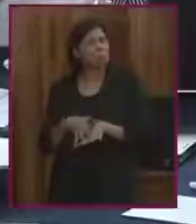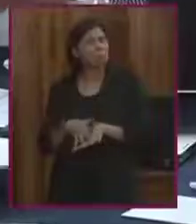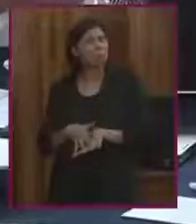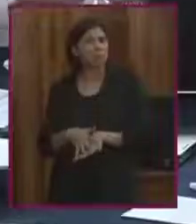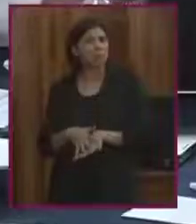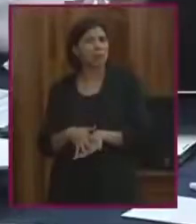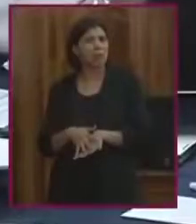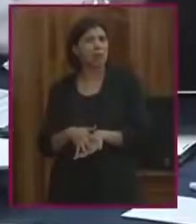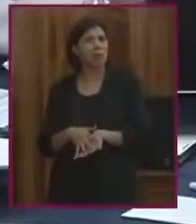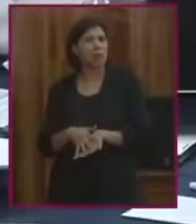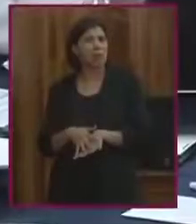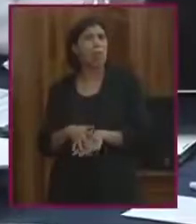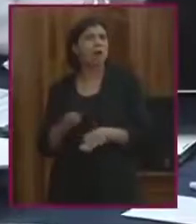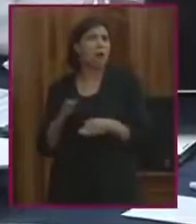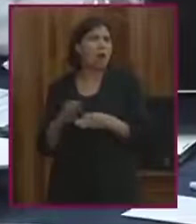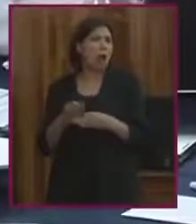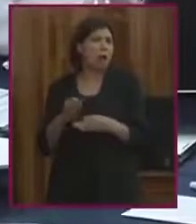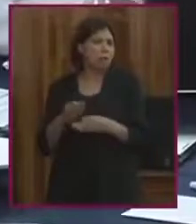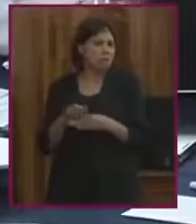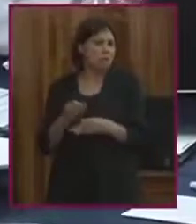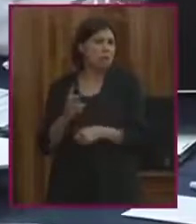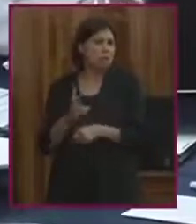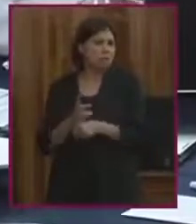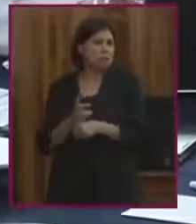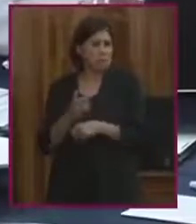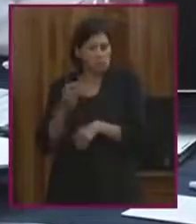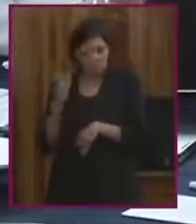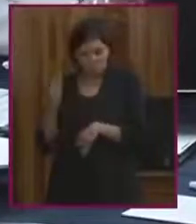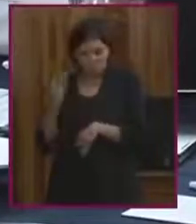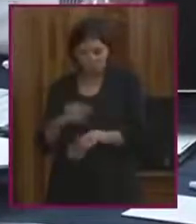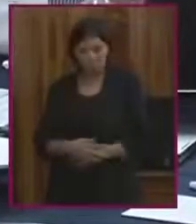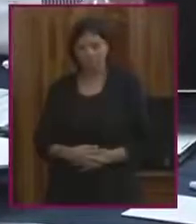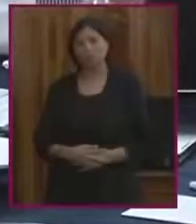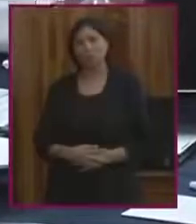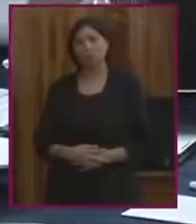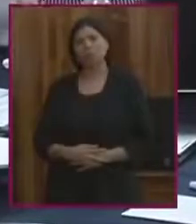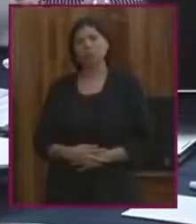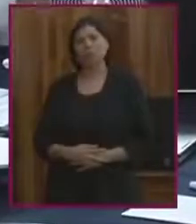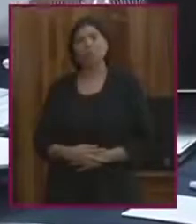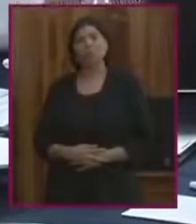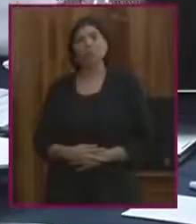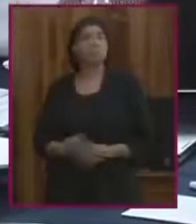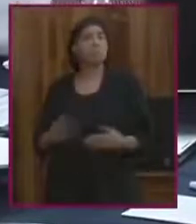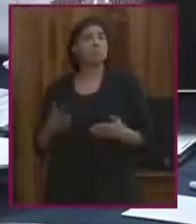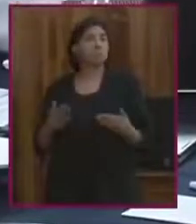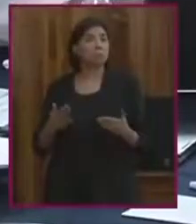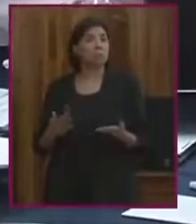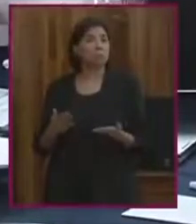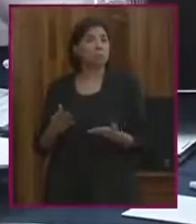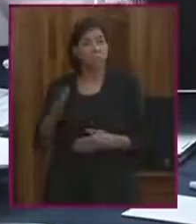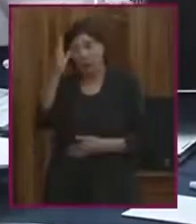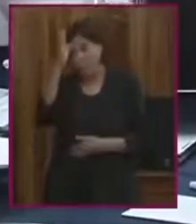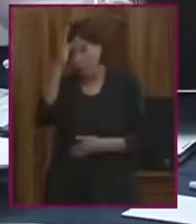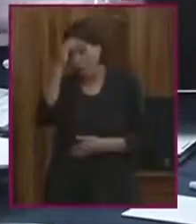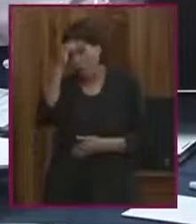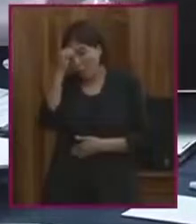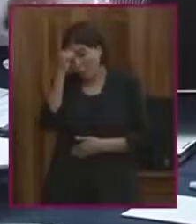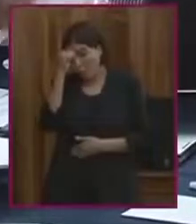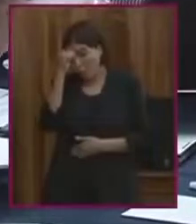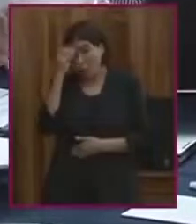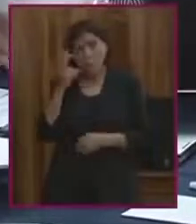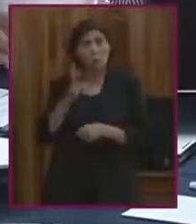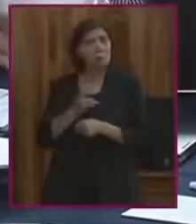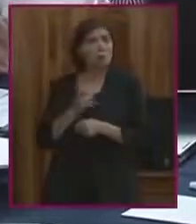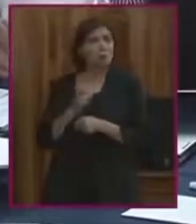este segundo momento, ¿no? Fuera de lo que tenemos que decir. Creo que vale la pena. Muy bien. Entonces, ¿les parece que nos vayamos con una segunda ronda, así